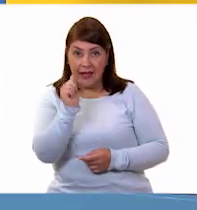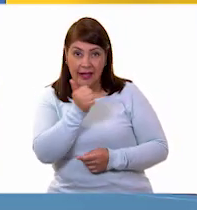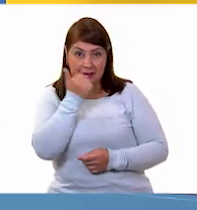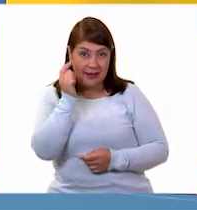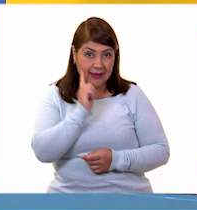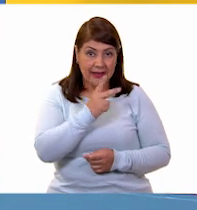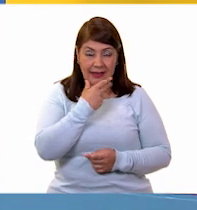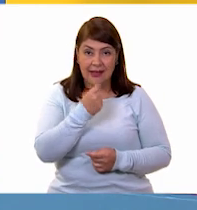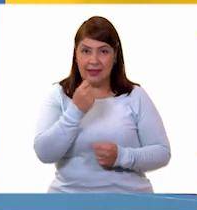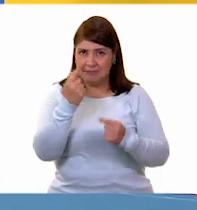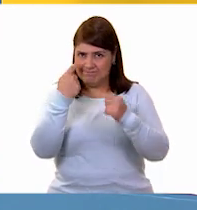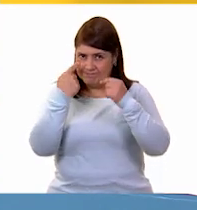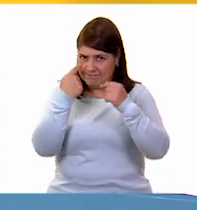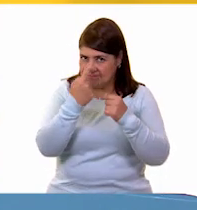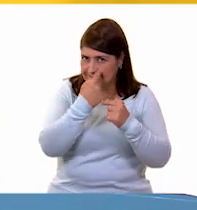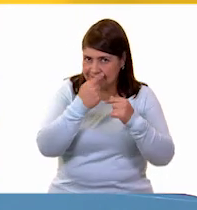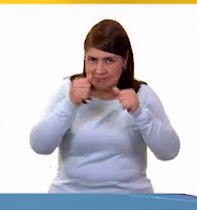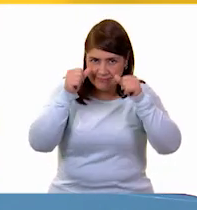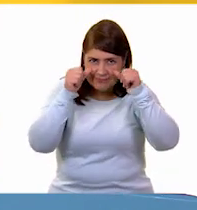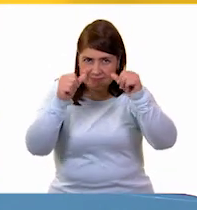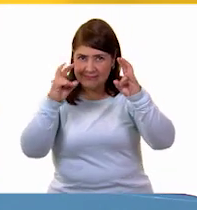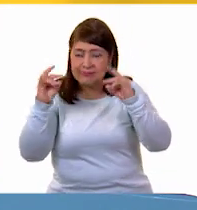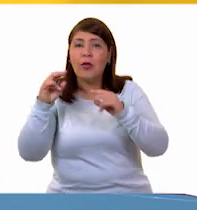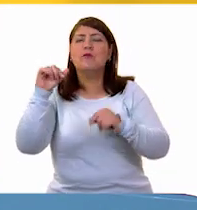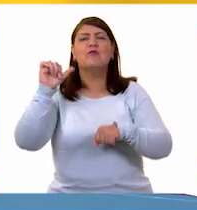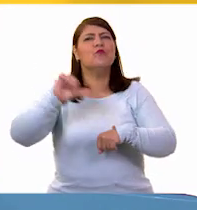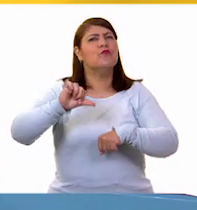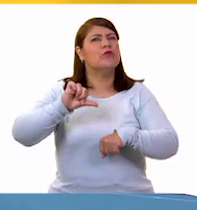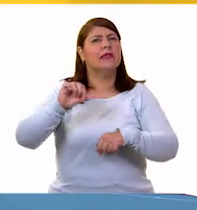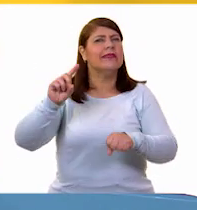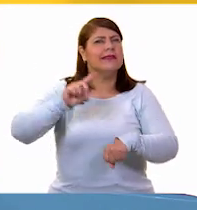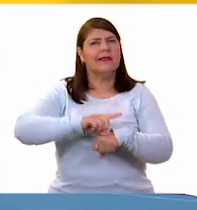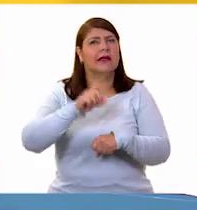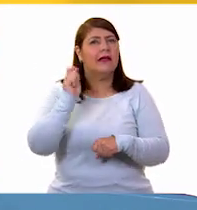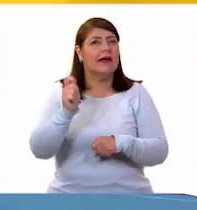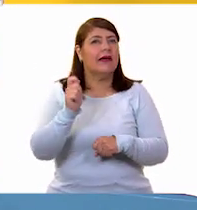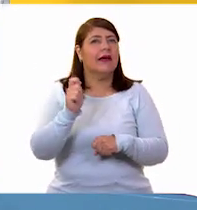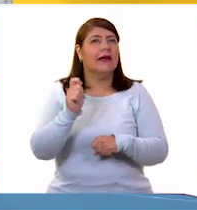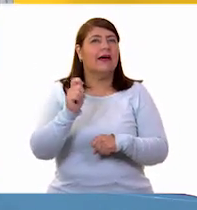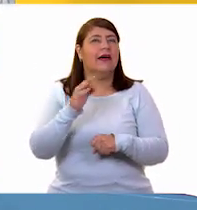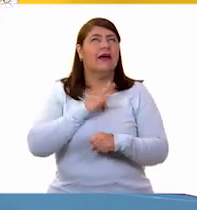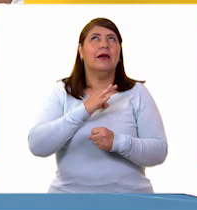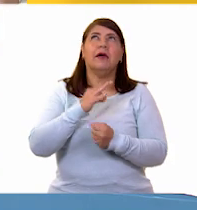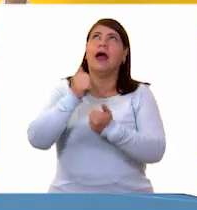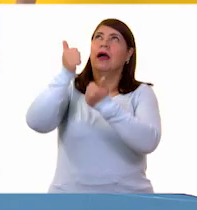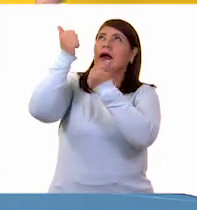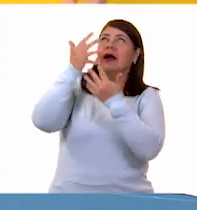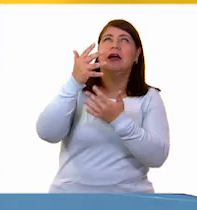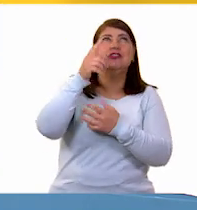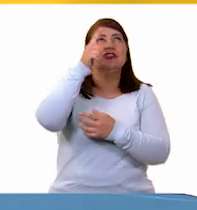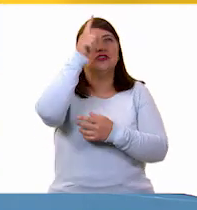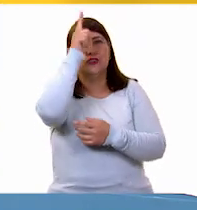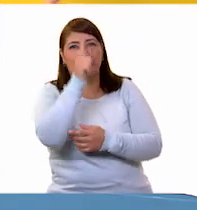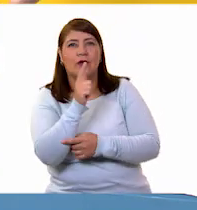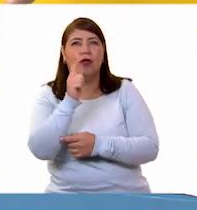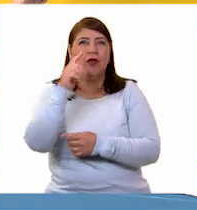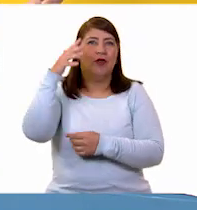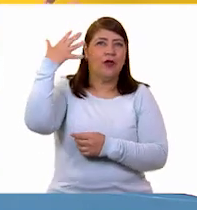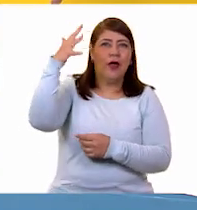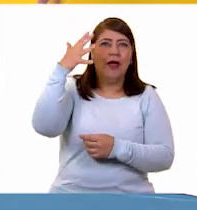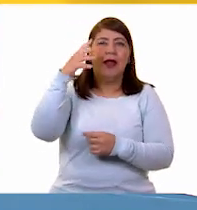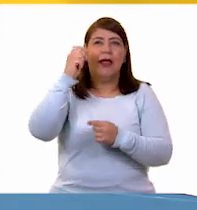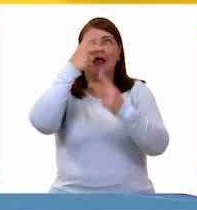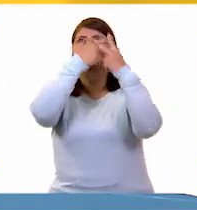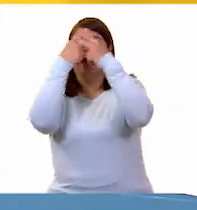alumnas, atentos, porque el día de hoy en esta sesión les hemos bajado el sol, la luna, las estrellas, todo para